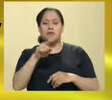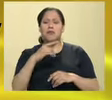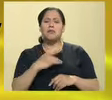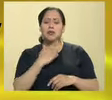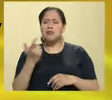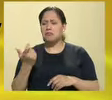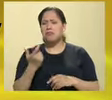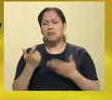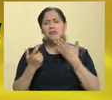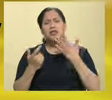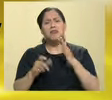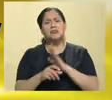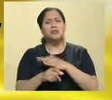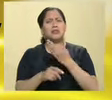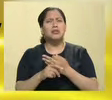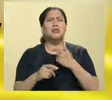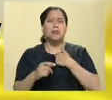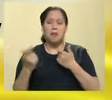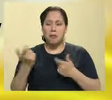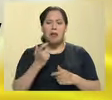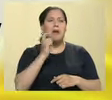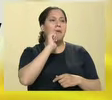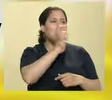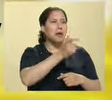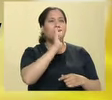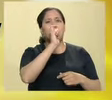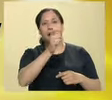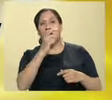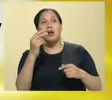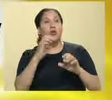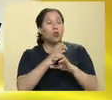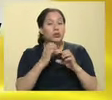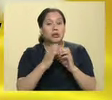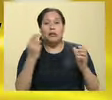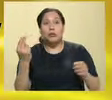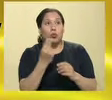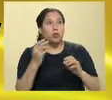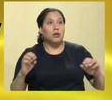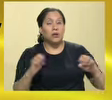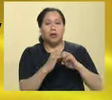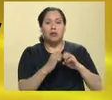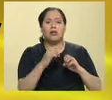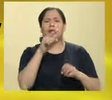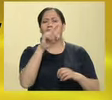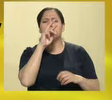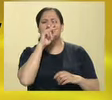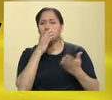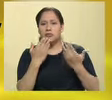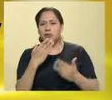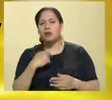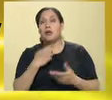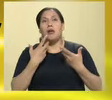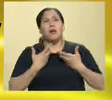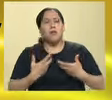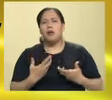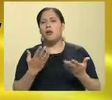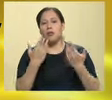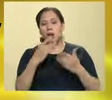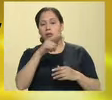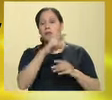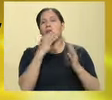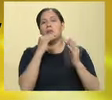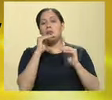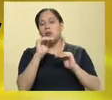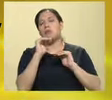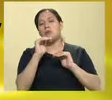satisfecho, porque si te alcanza para pagar las urgencias, no hay angustia, no hay ansiedad, entonces nunca vas a crecer,